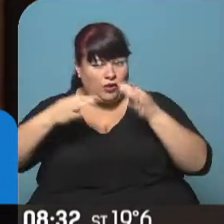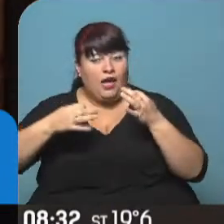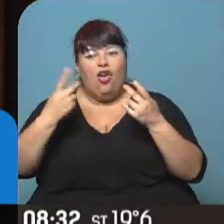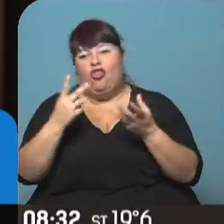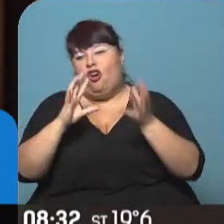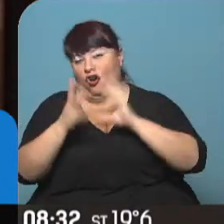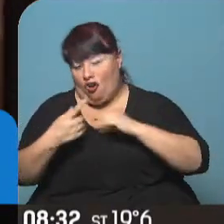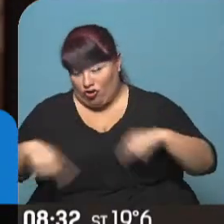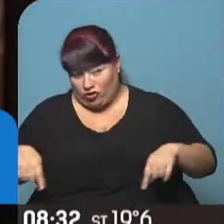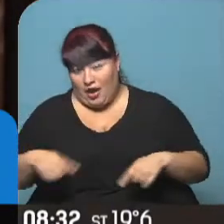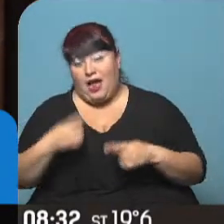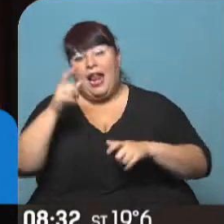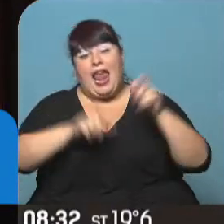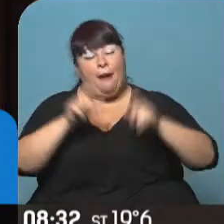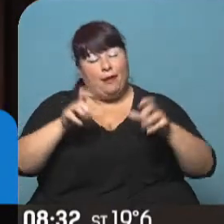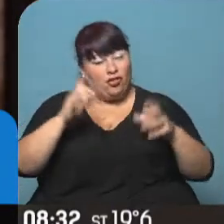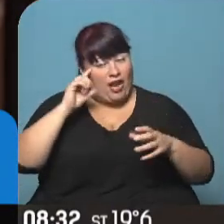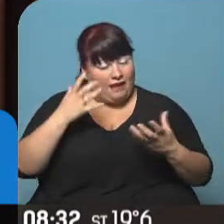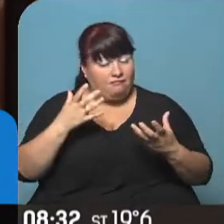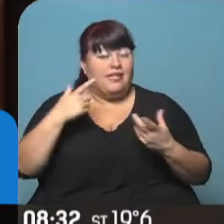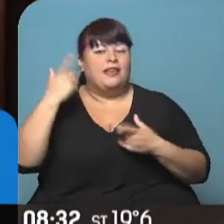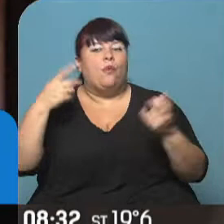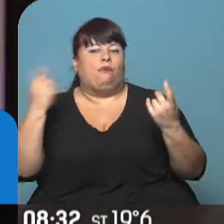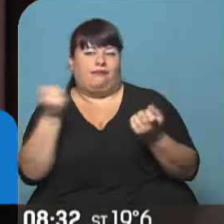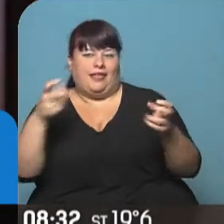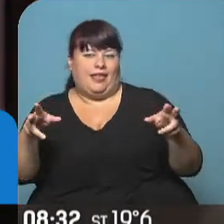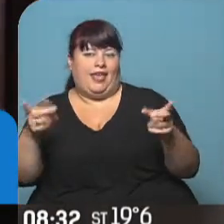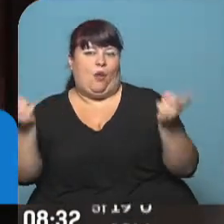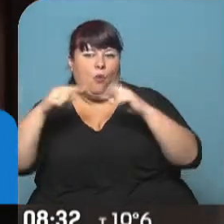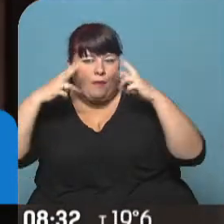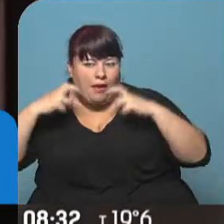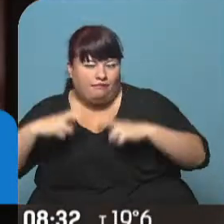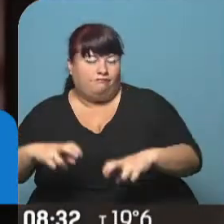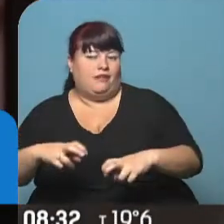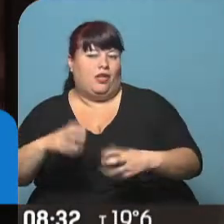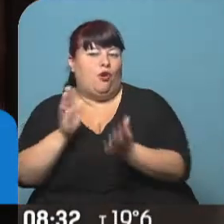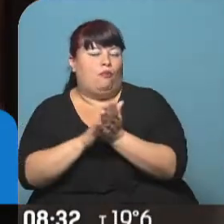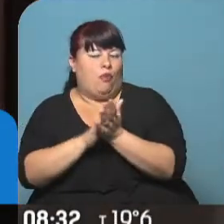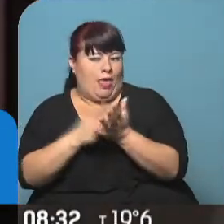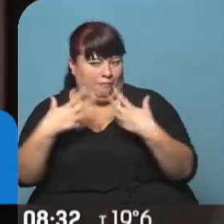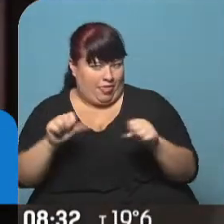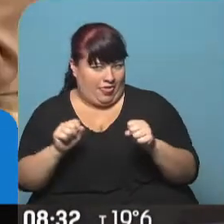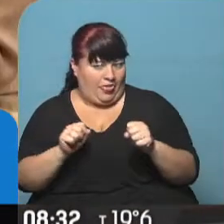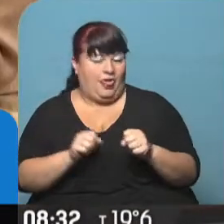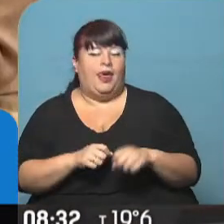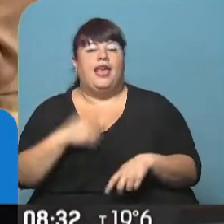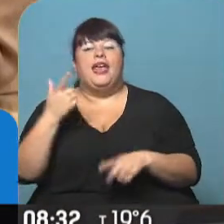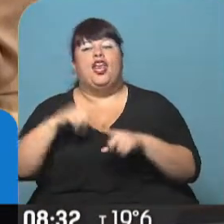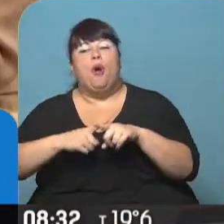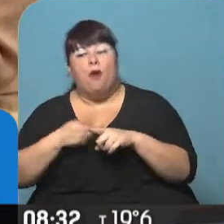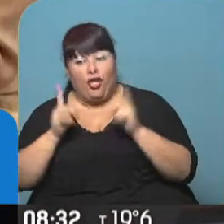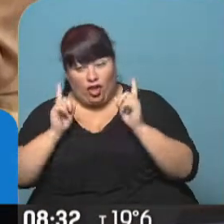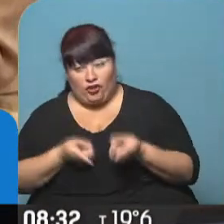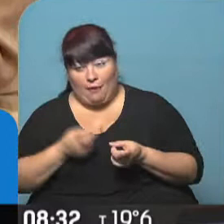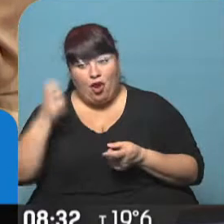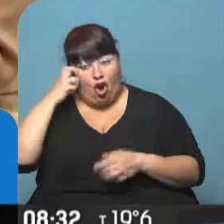dos factores, el humor social y la posibilidad de recabar pruebas. Y la clase política, que también